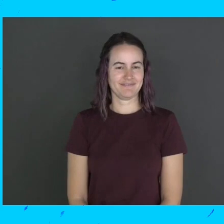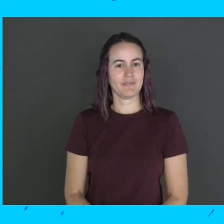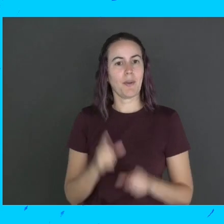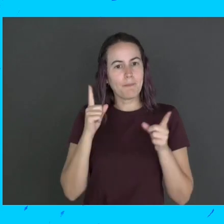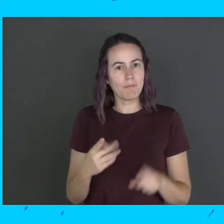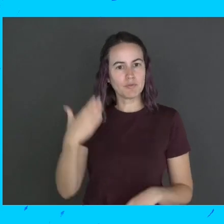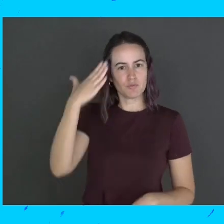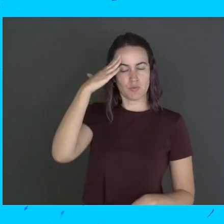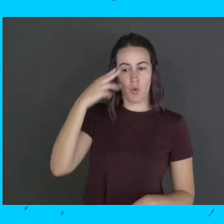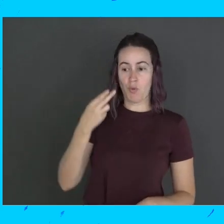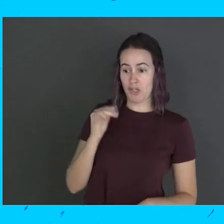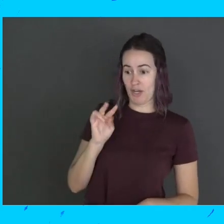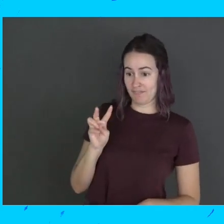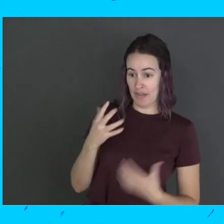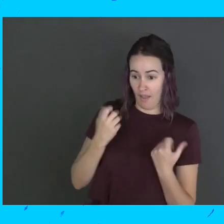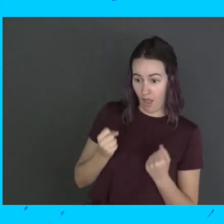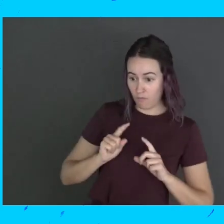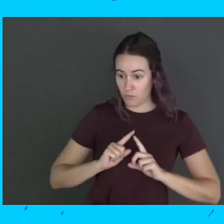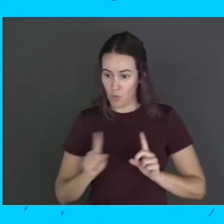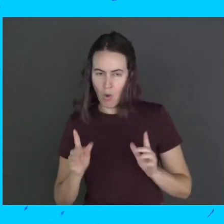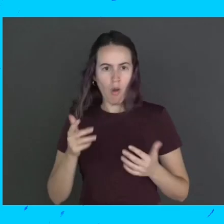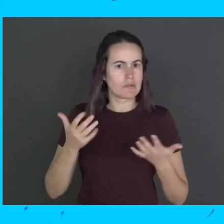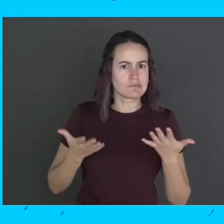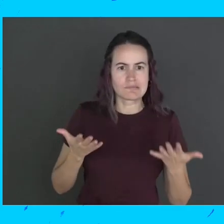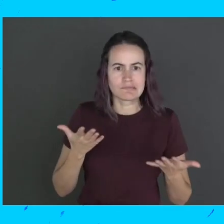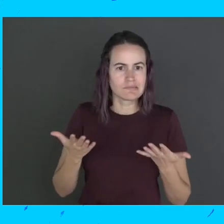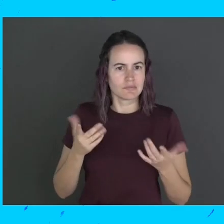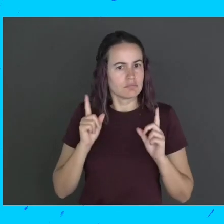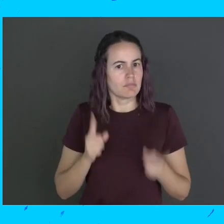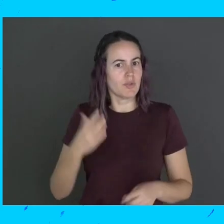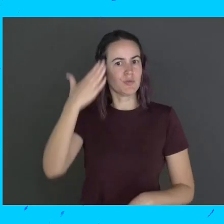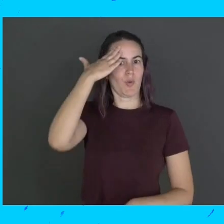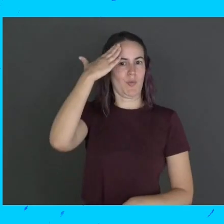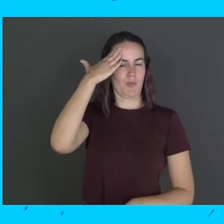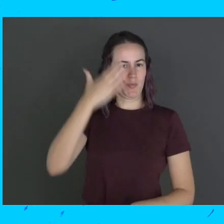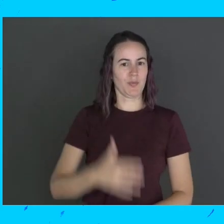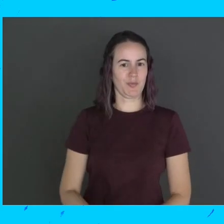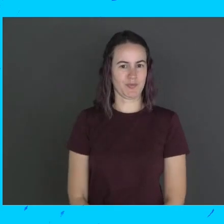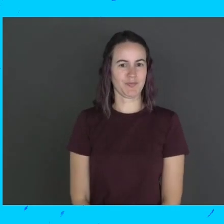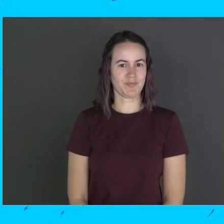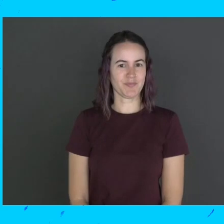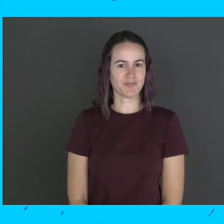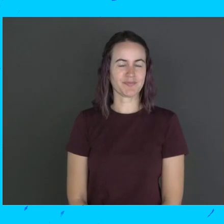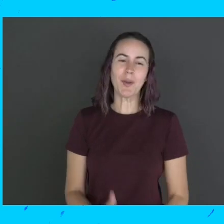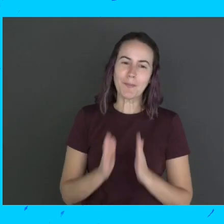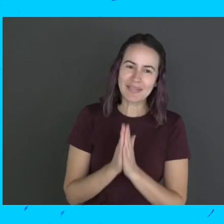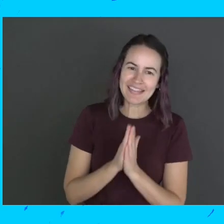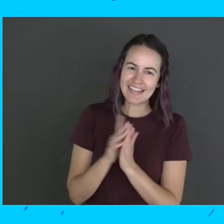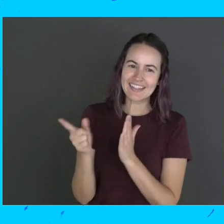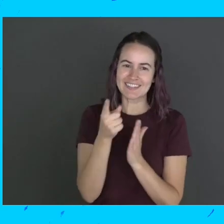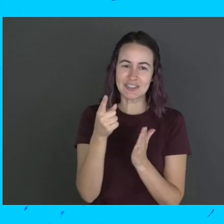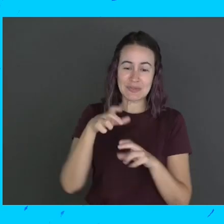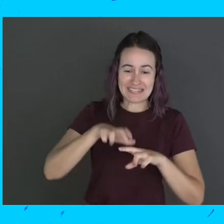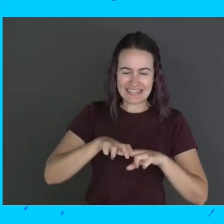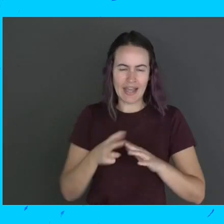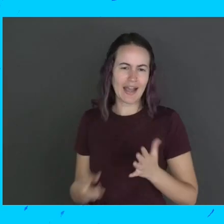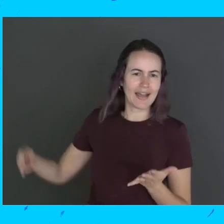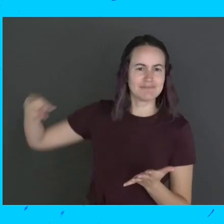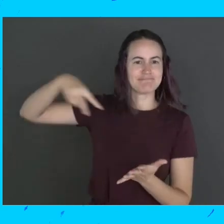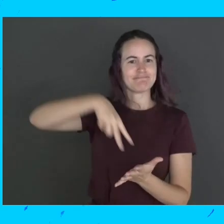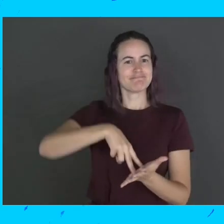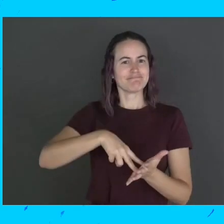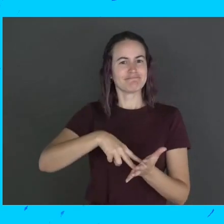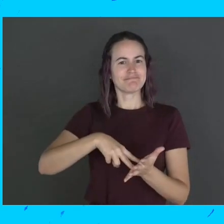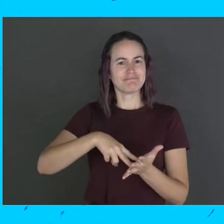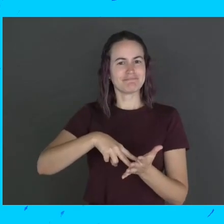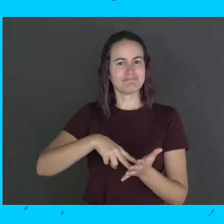decisiones. Así que ustedes, con toda su fuerza, hablen con la misma convicción que Dios habló